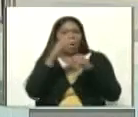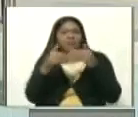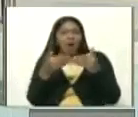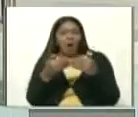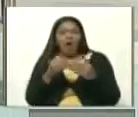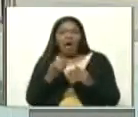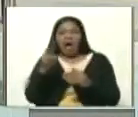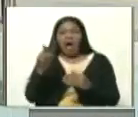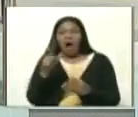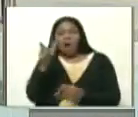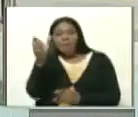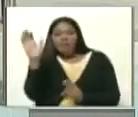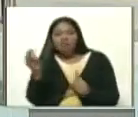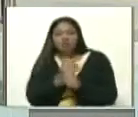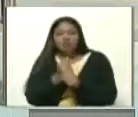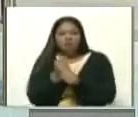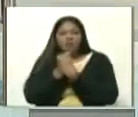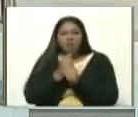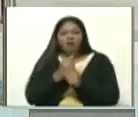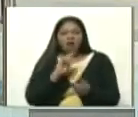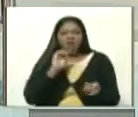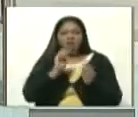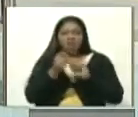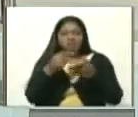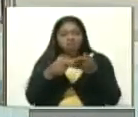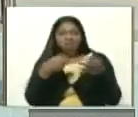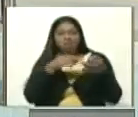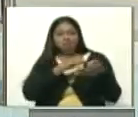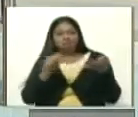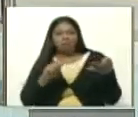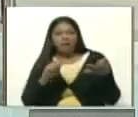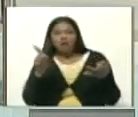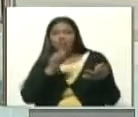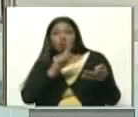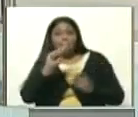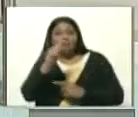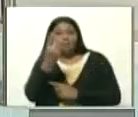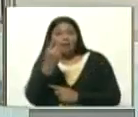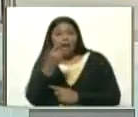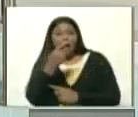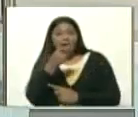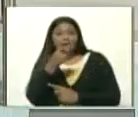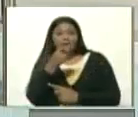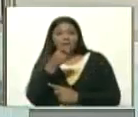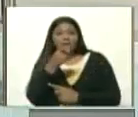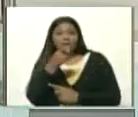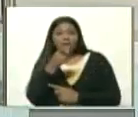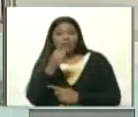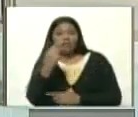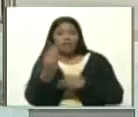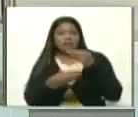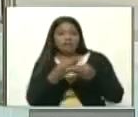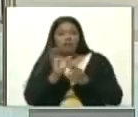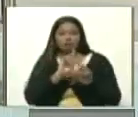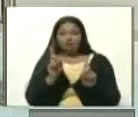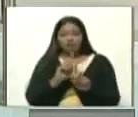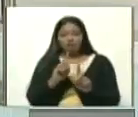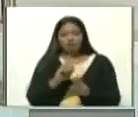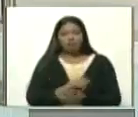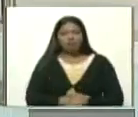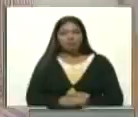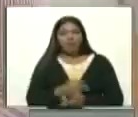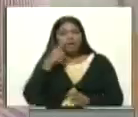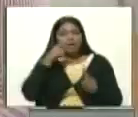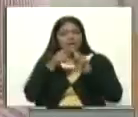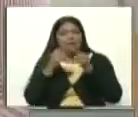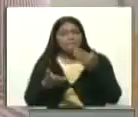marco de esa misión alguien agarró e inventó un papel. Y es que no era la primera misión humanitaria que estaba desarrollando. Vamos a hablar de ese contexto, creo que es importante